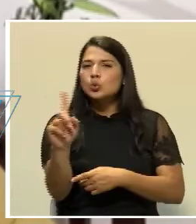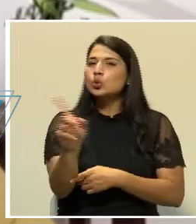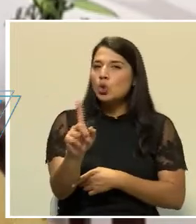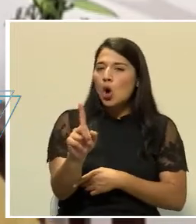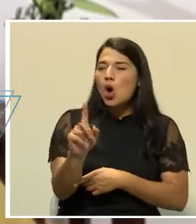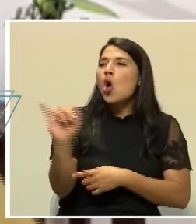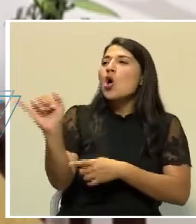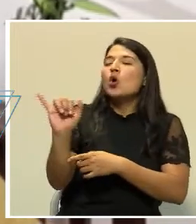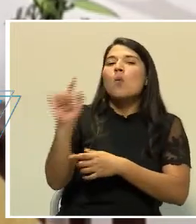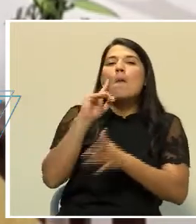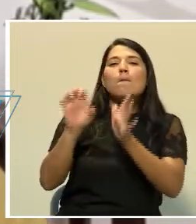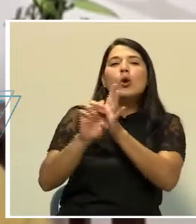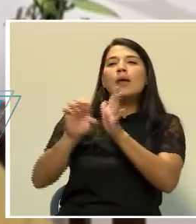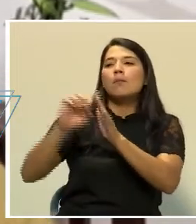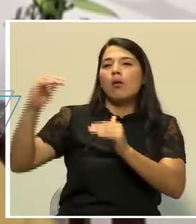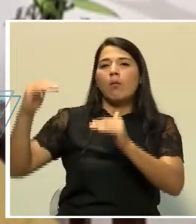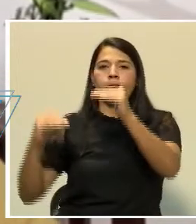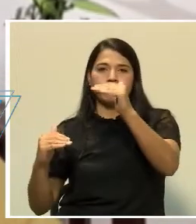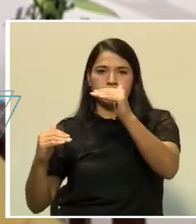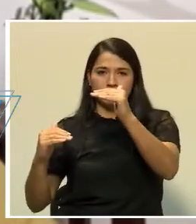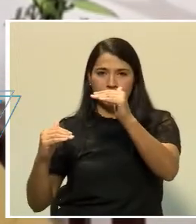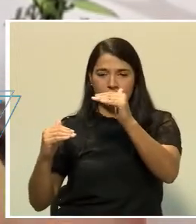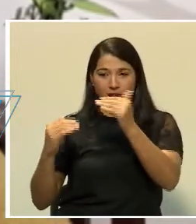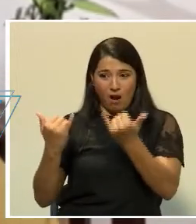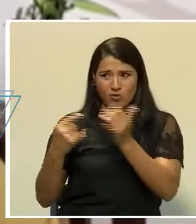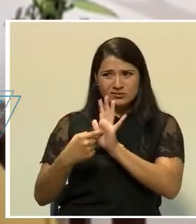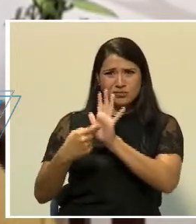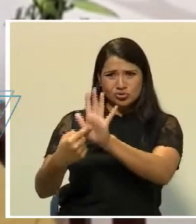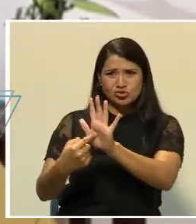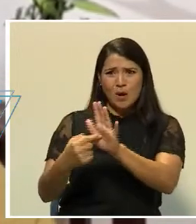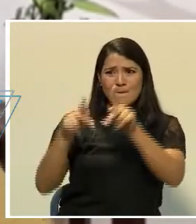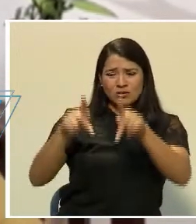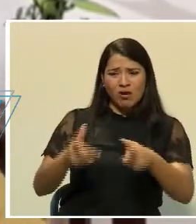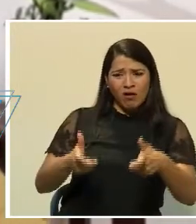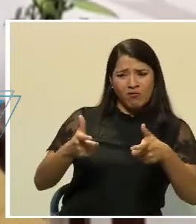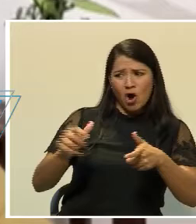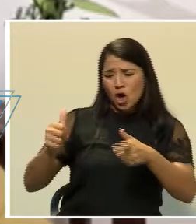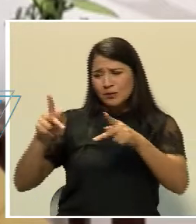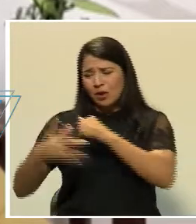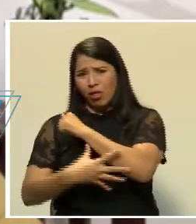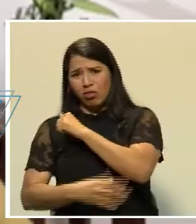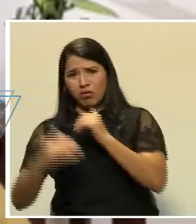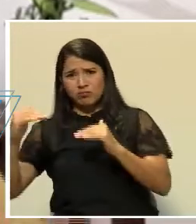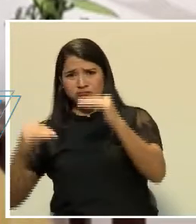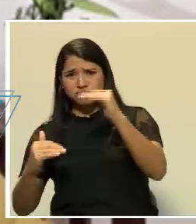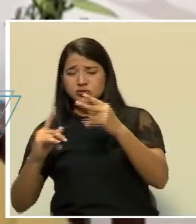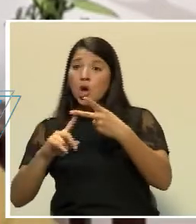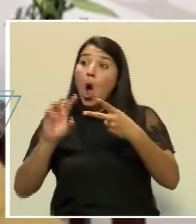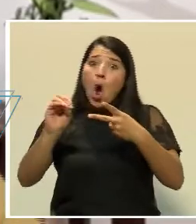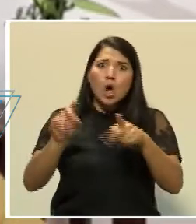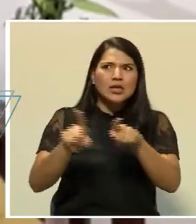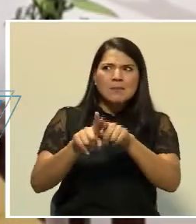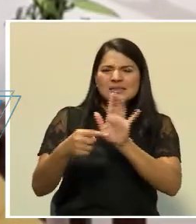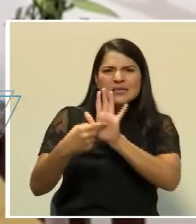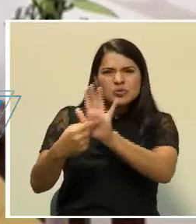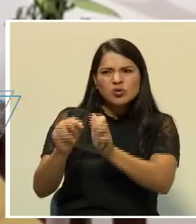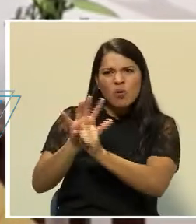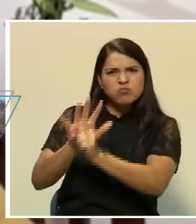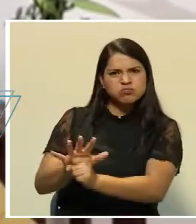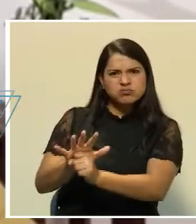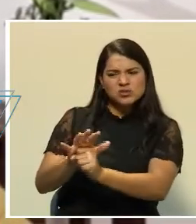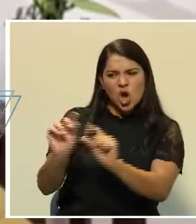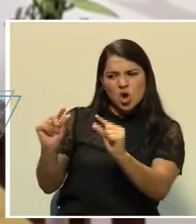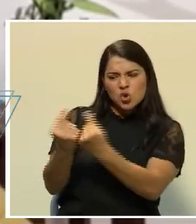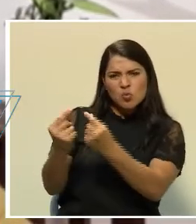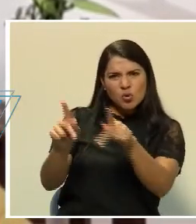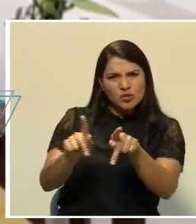en evidencia con la misma pandemia, como el acto de xenofobia que se puso en evidencia también con el virus. Y